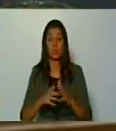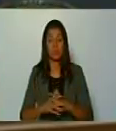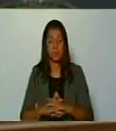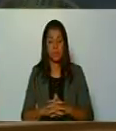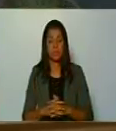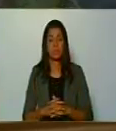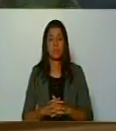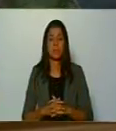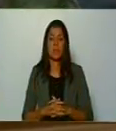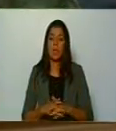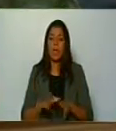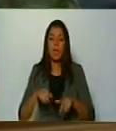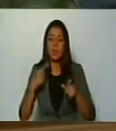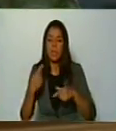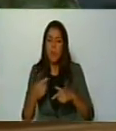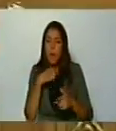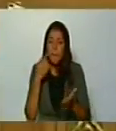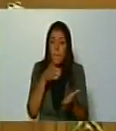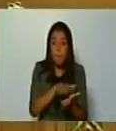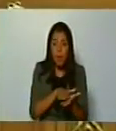lo endosaban al Estado venezolano.